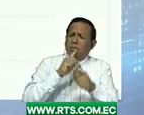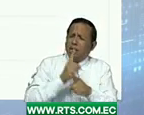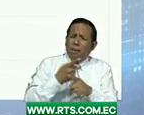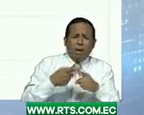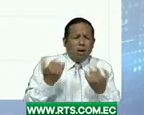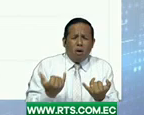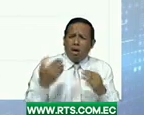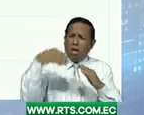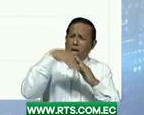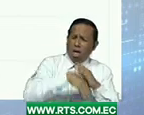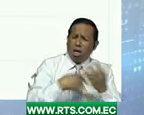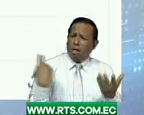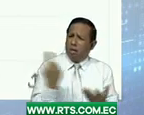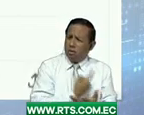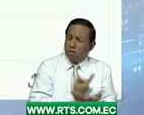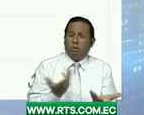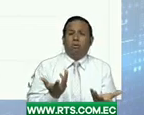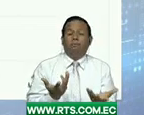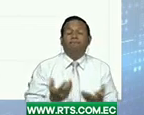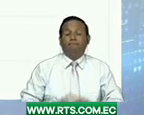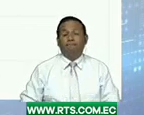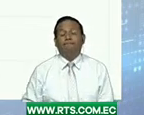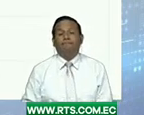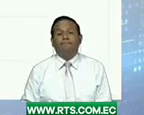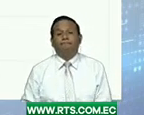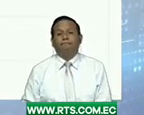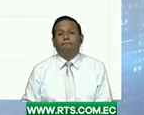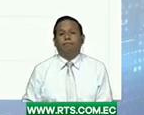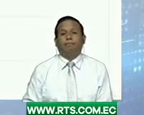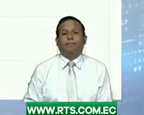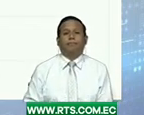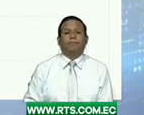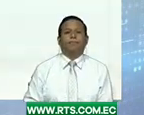presentaron en estas ciudades.